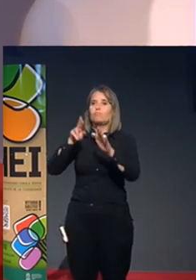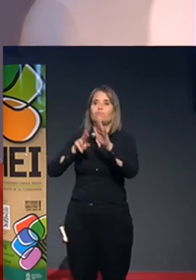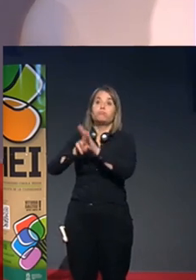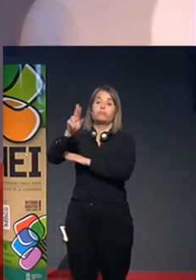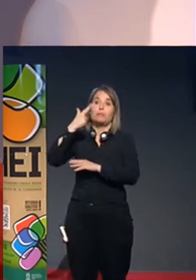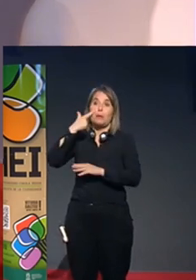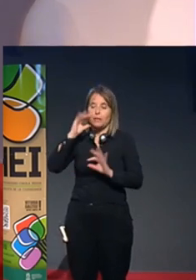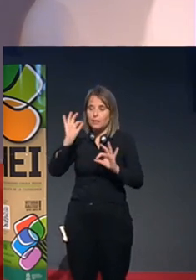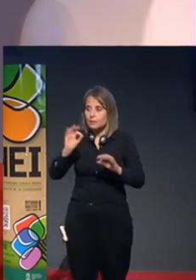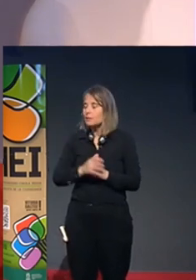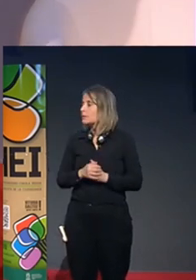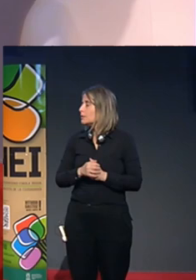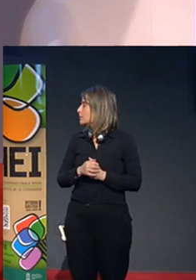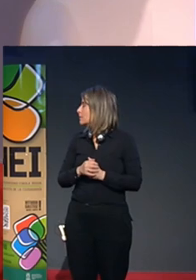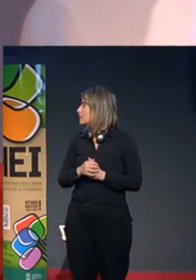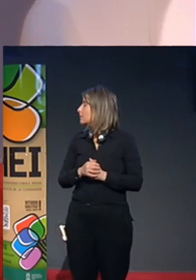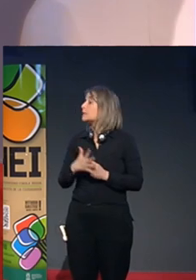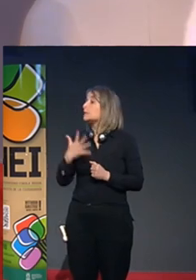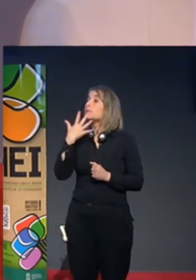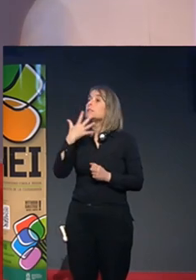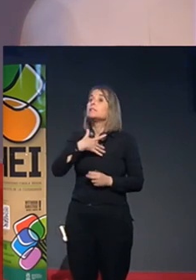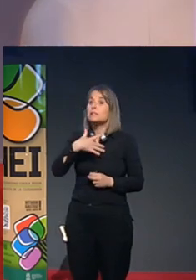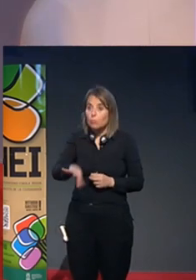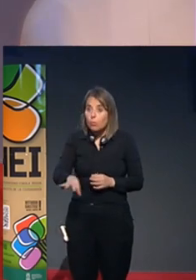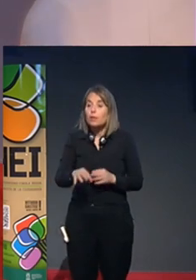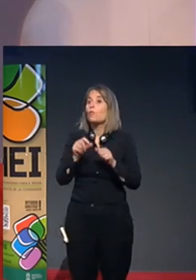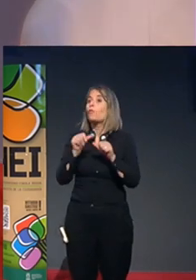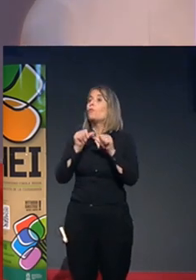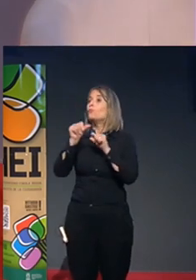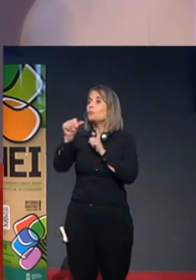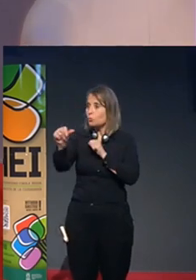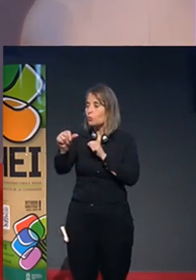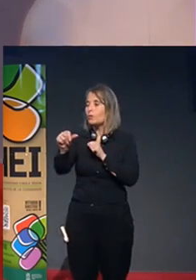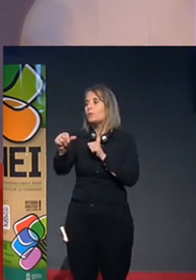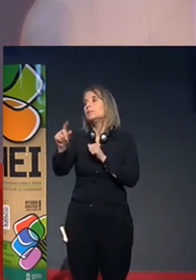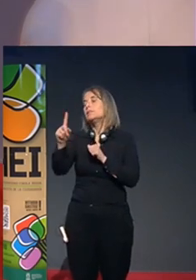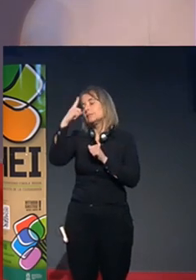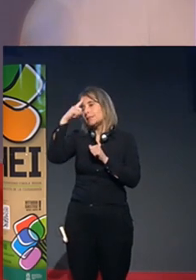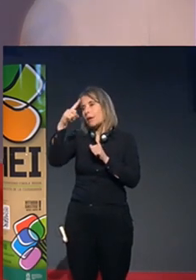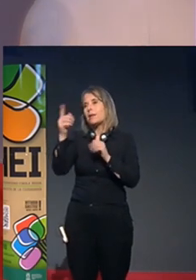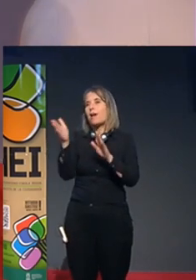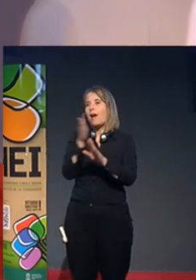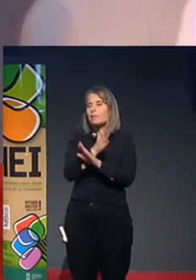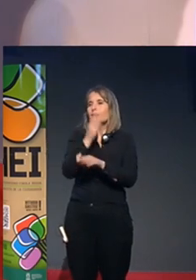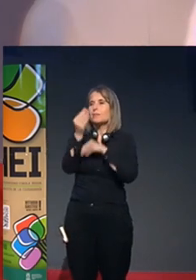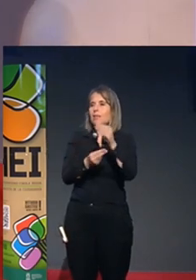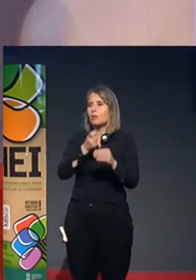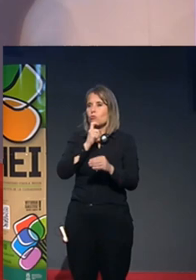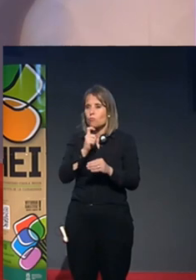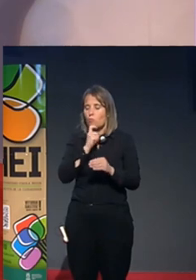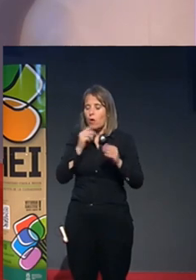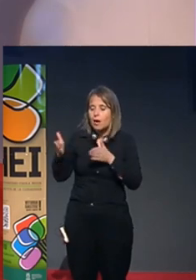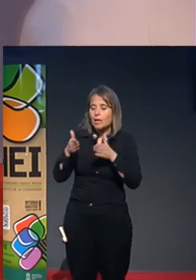que sí se puede si tenemos futuro y solo hay que saber cómo hacerlo y tomar